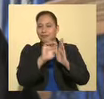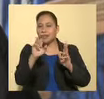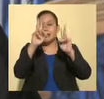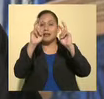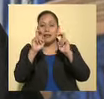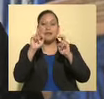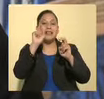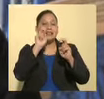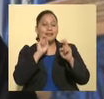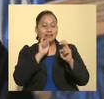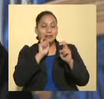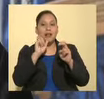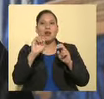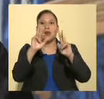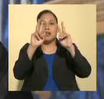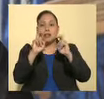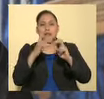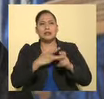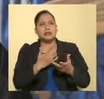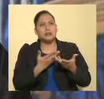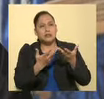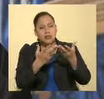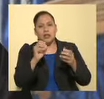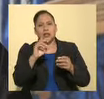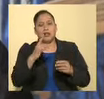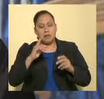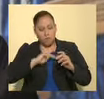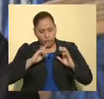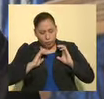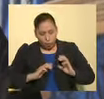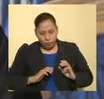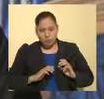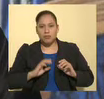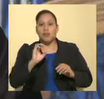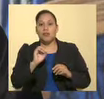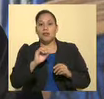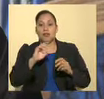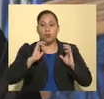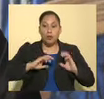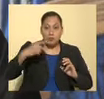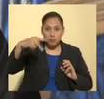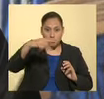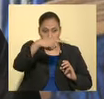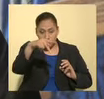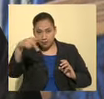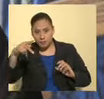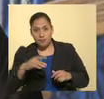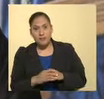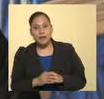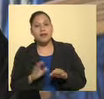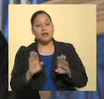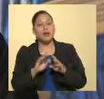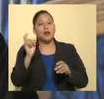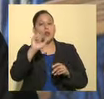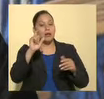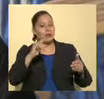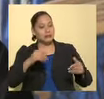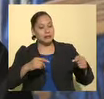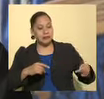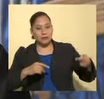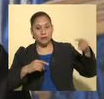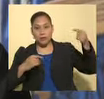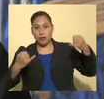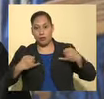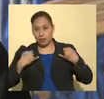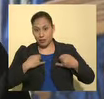sobre sexualidad, sobre erotismo, sobre el propio cuerpo o el cuerpo de los demás, cuando llega la adolescencia, es un